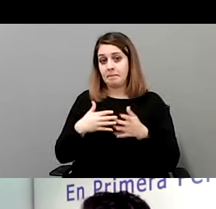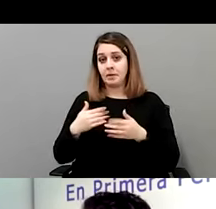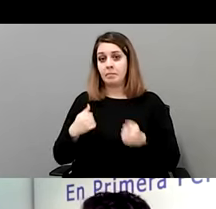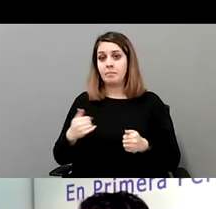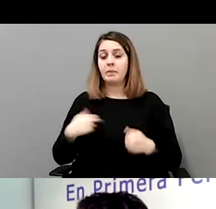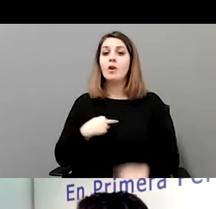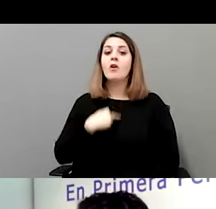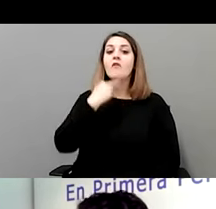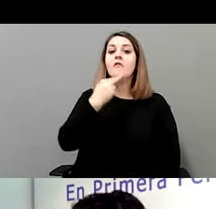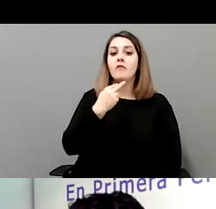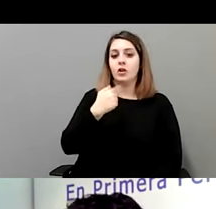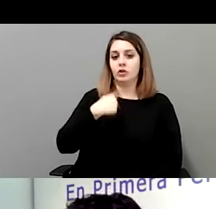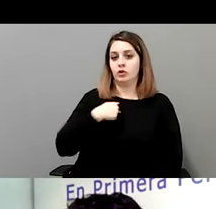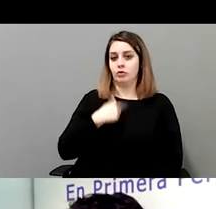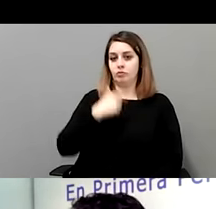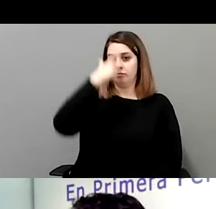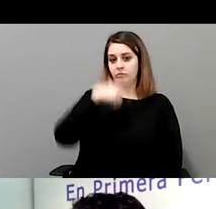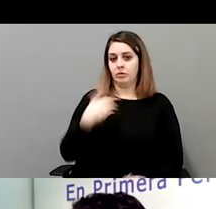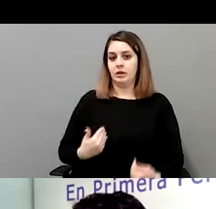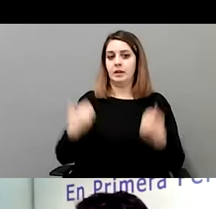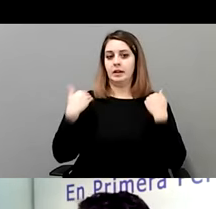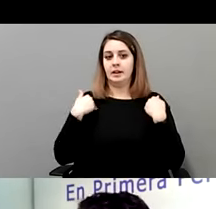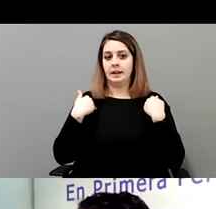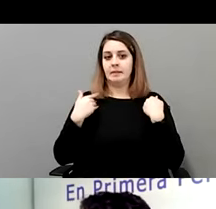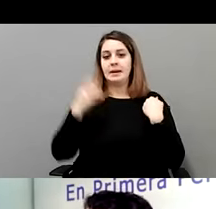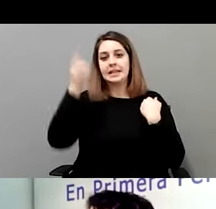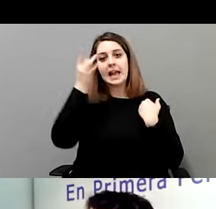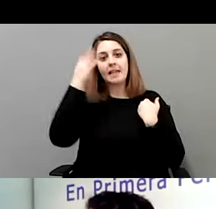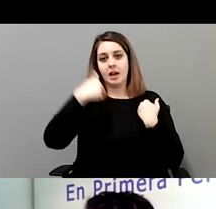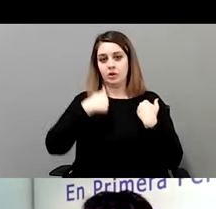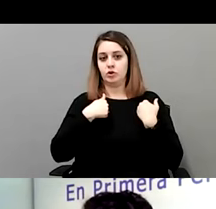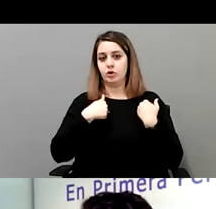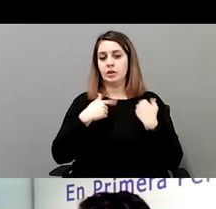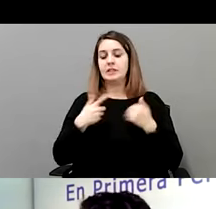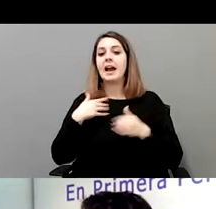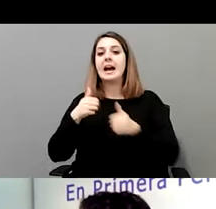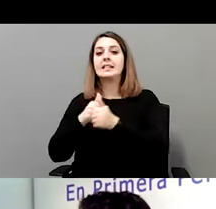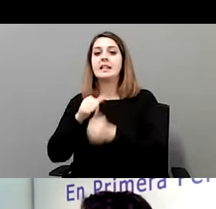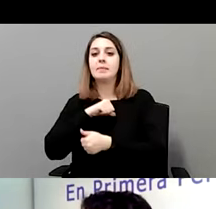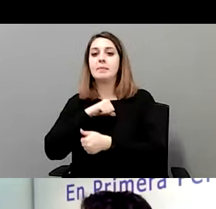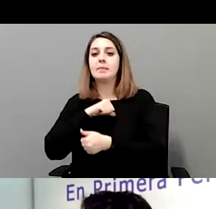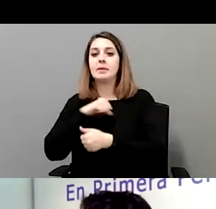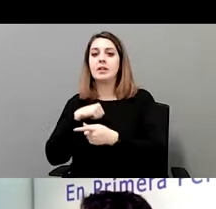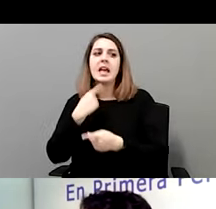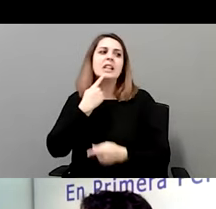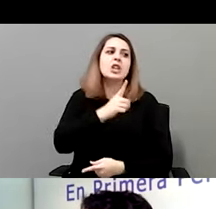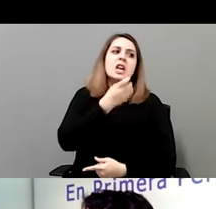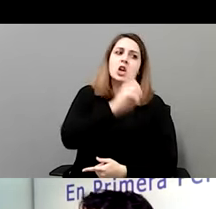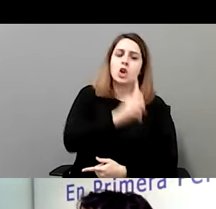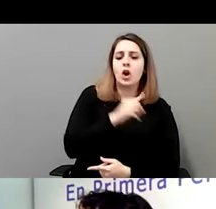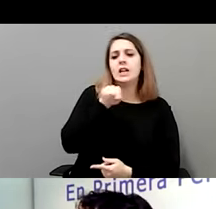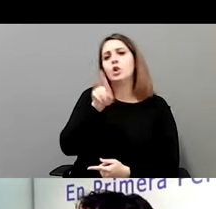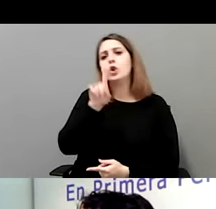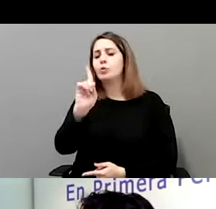las pongo yo. Es decir, un asistente personal no va a decir, no digas esto, no digas lo